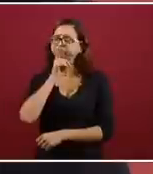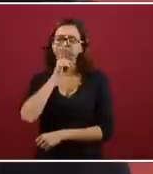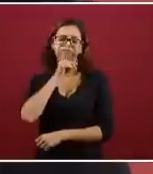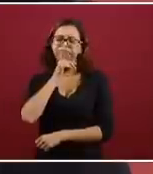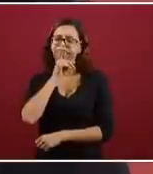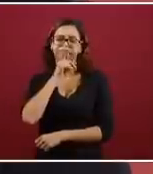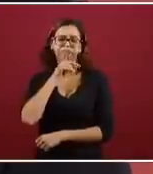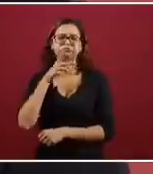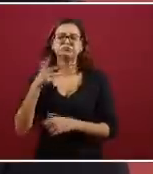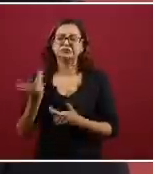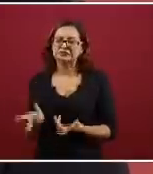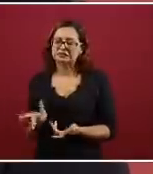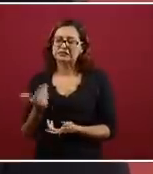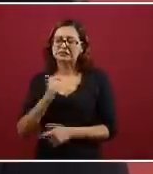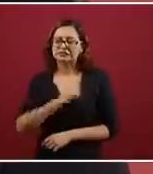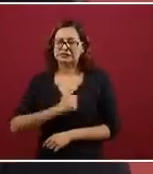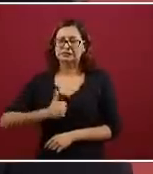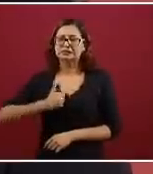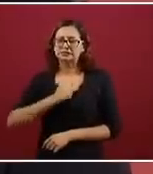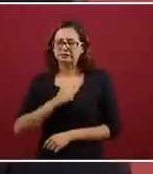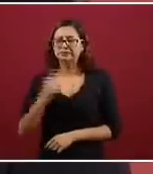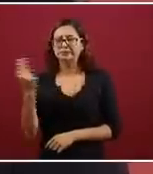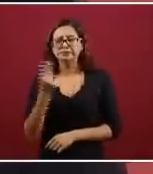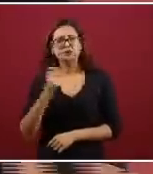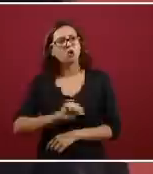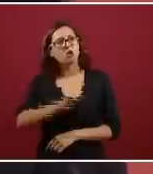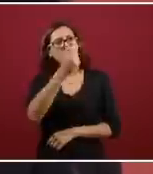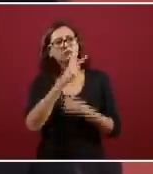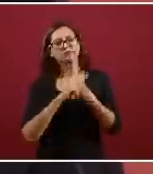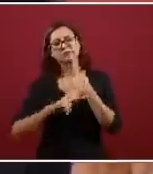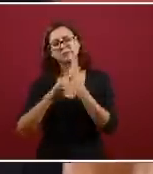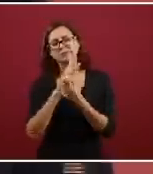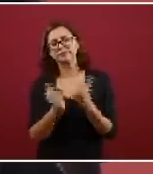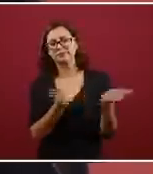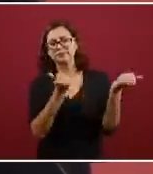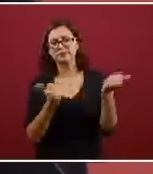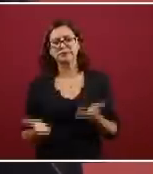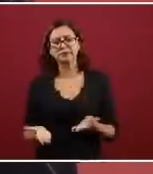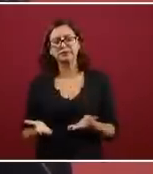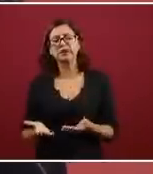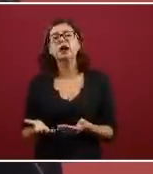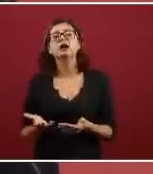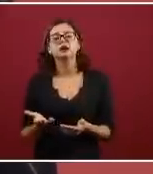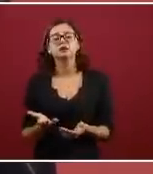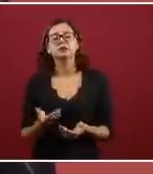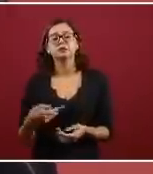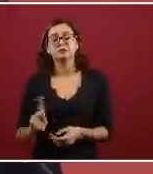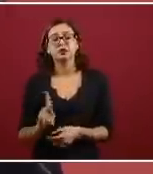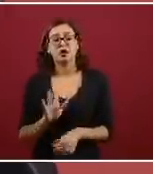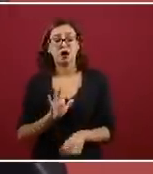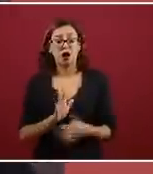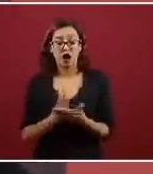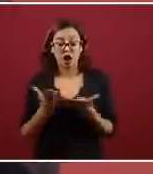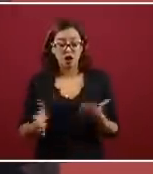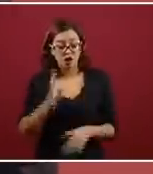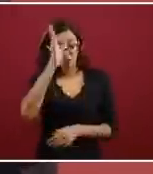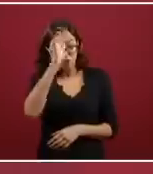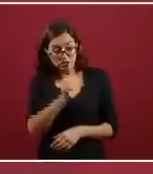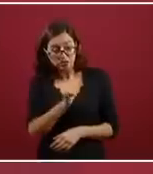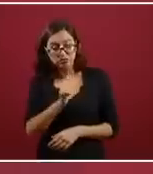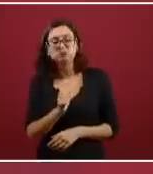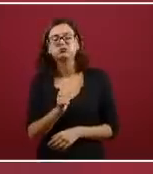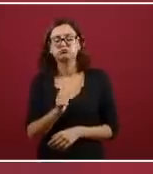Desgraciadamente necesitamos importar gas. Con esto se garantiza el abasto de